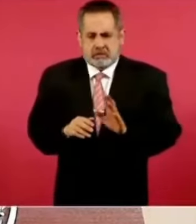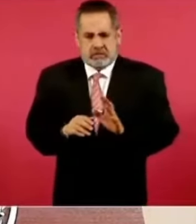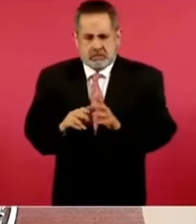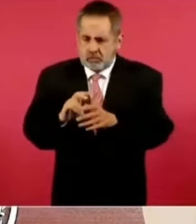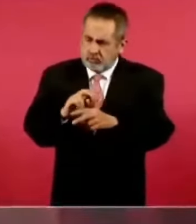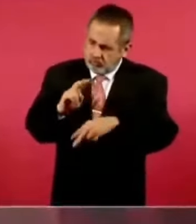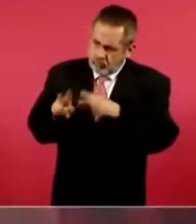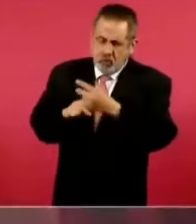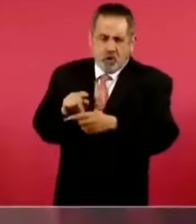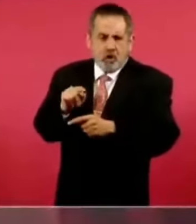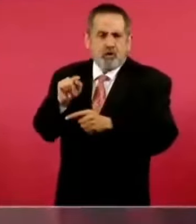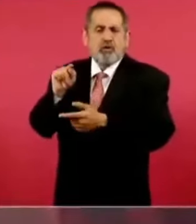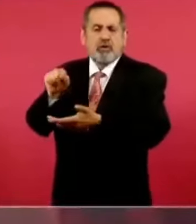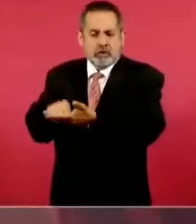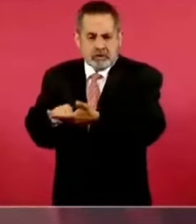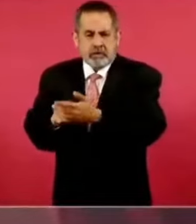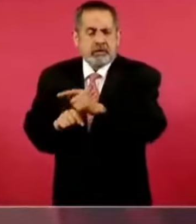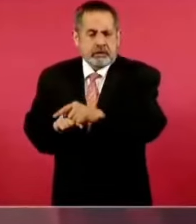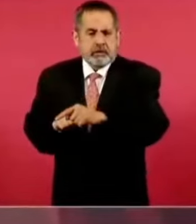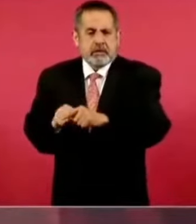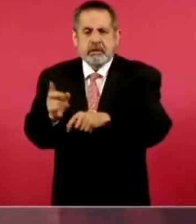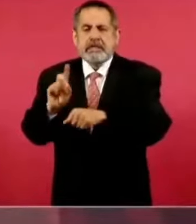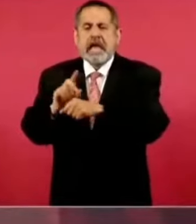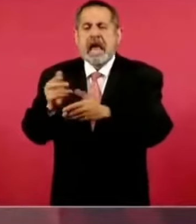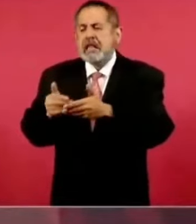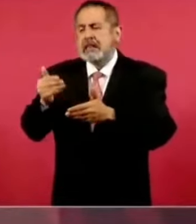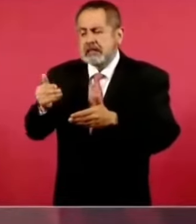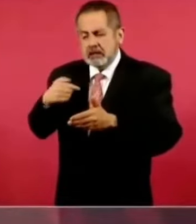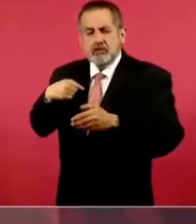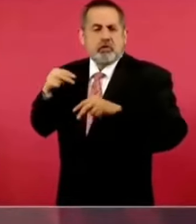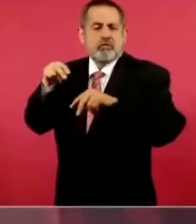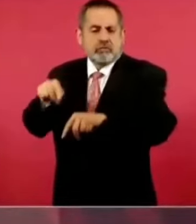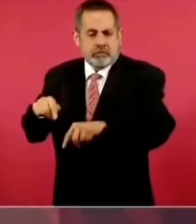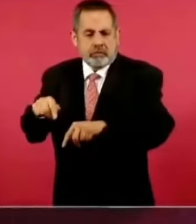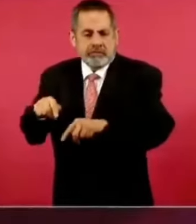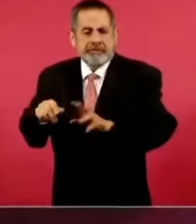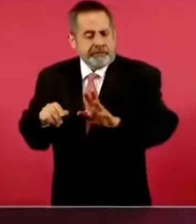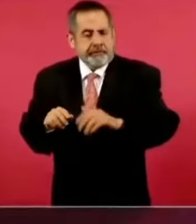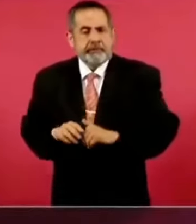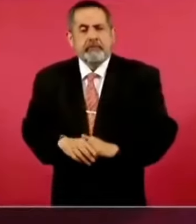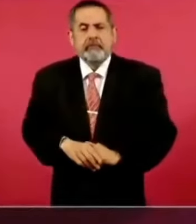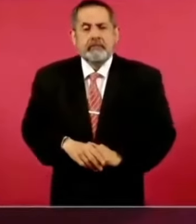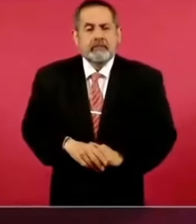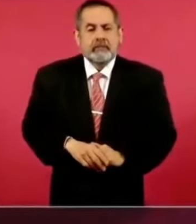estar, voy a estar antes, pero quiero que